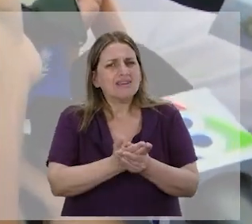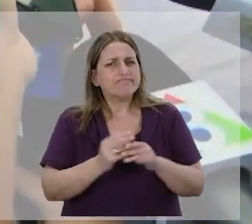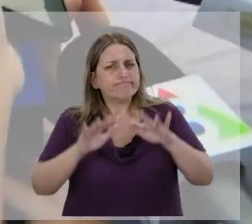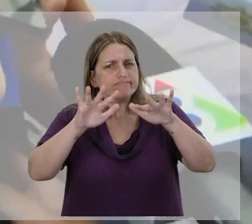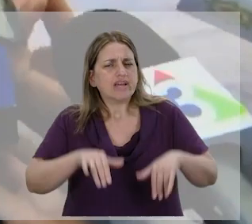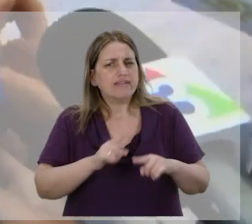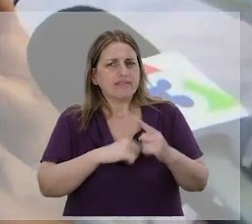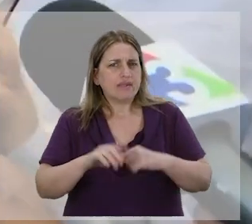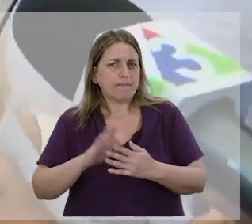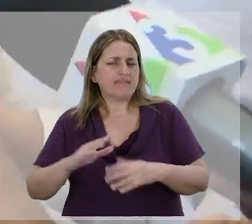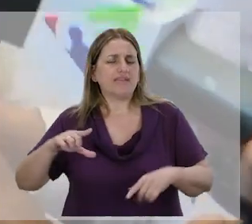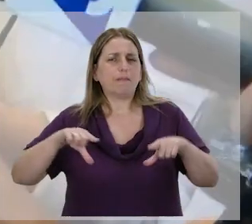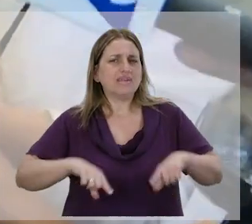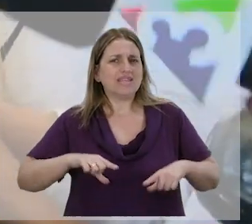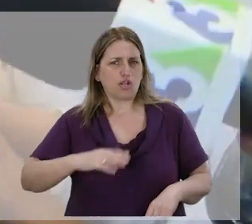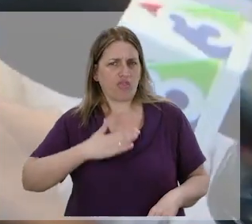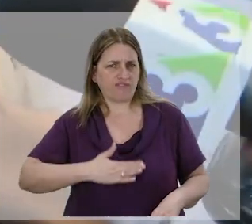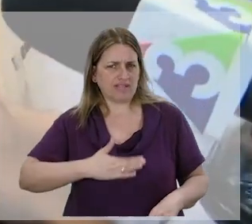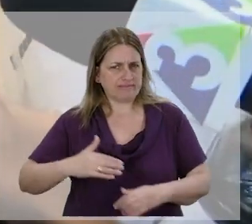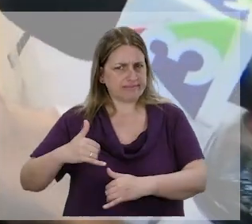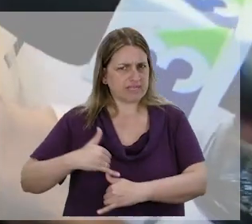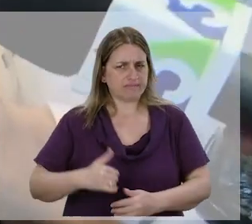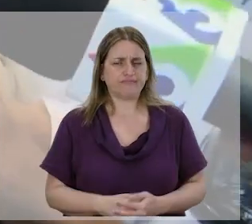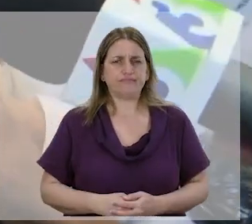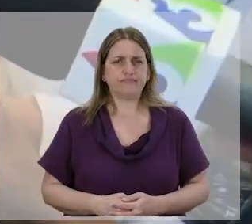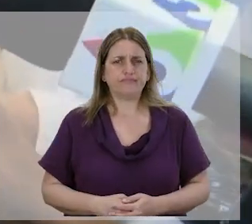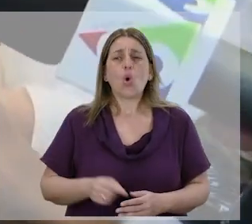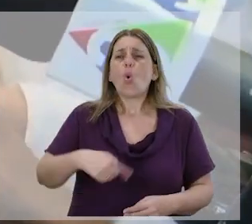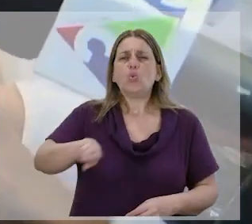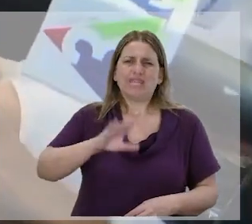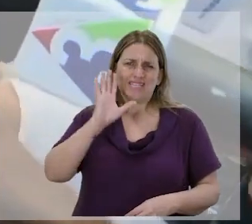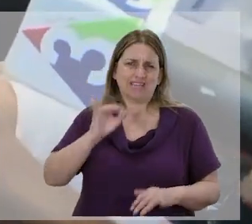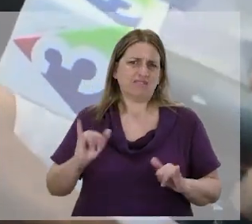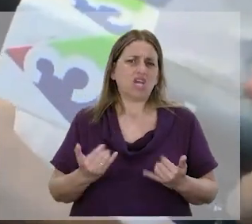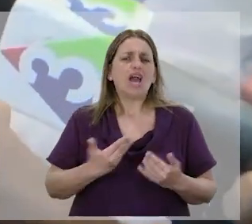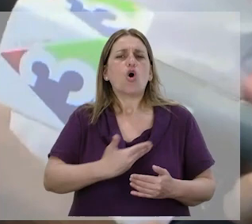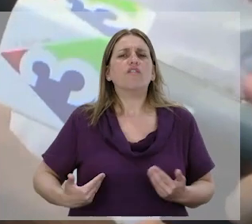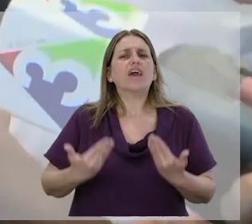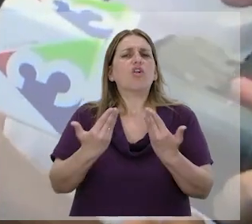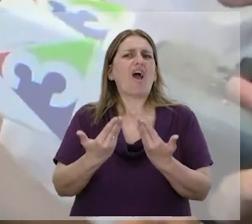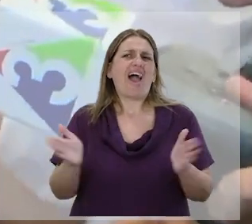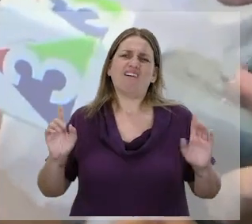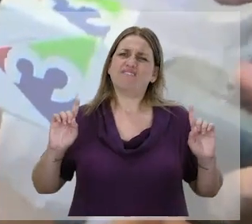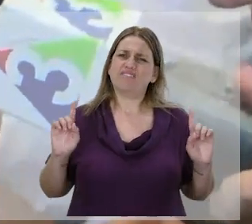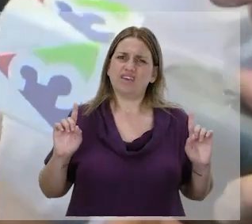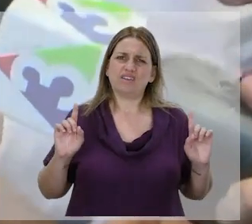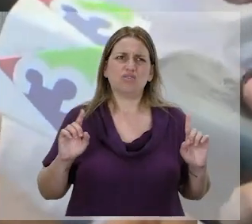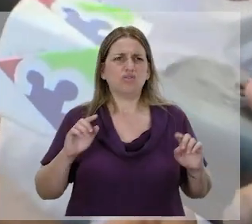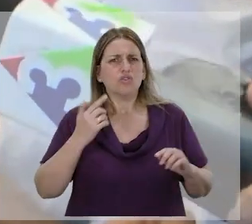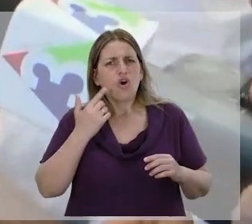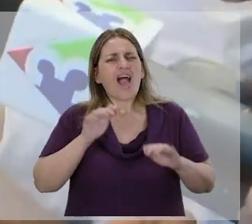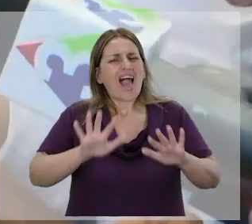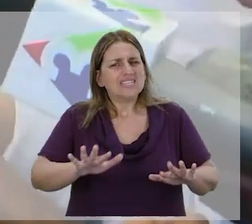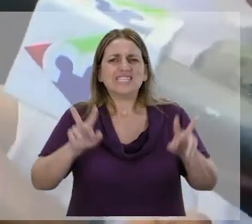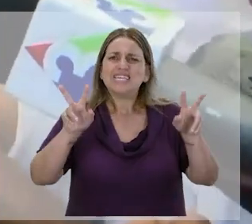por 36 años? Estoy en conversaciones con el ministro. Ustedes saben que el gobierno ha sido muy, muy abierto en toda la información que hemos